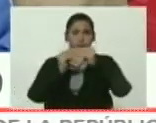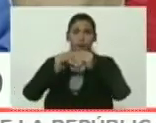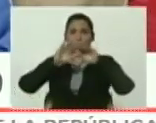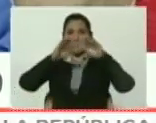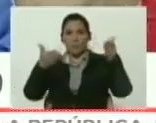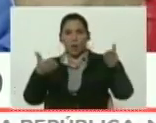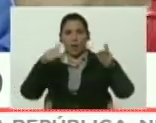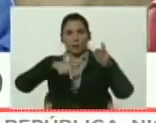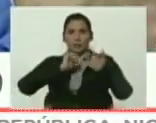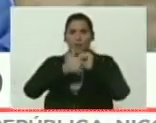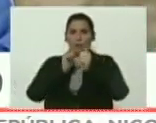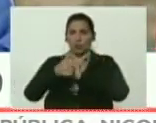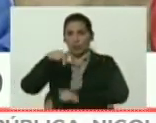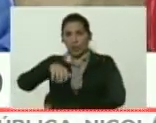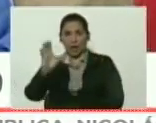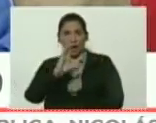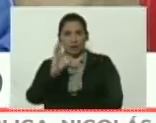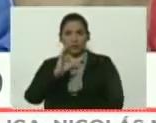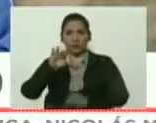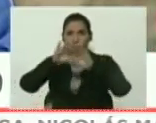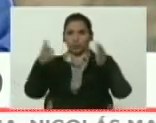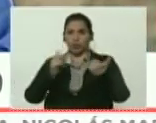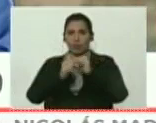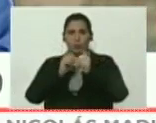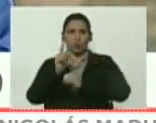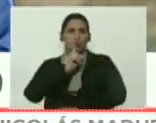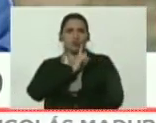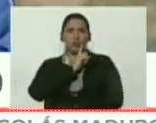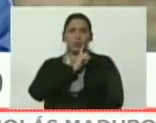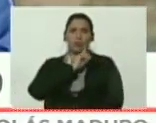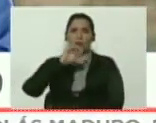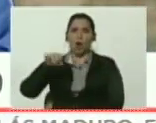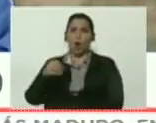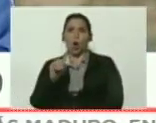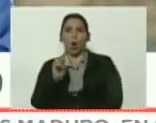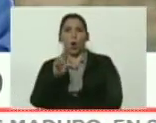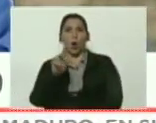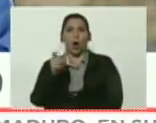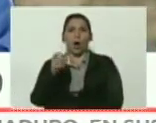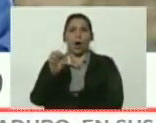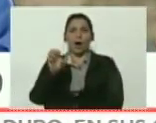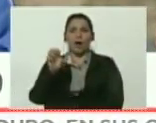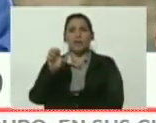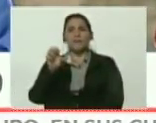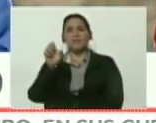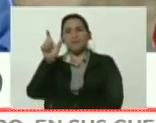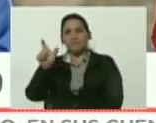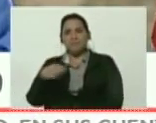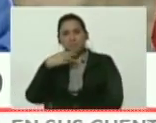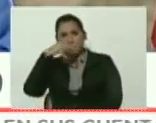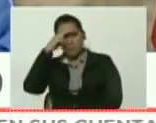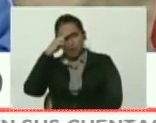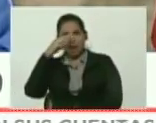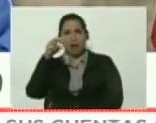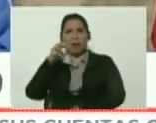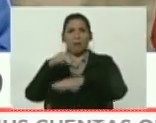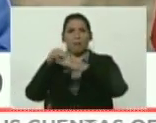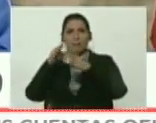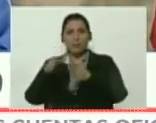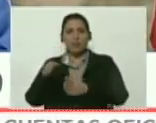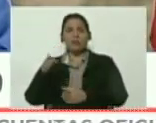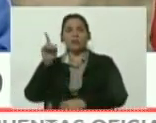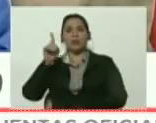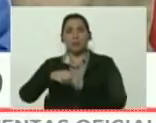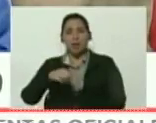polideportivo aquí en Caracas. El polideportivo que lleva el nombre de Jorge Rodríguez Padre, Polideportivo Santa Ana, en la